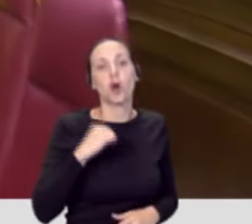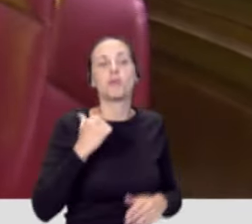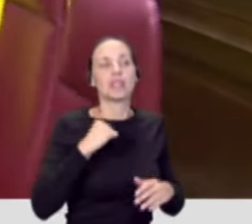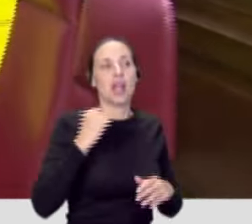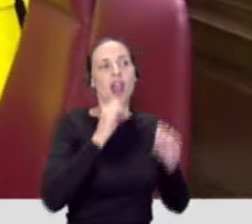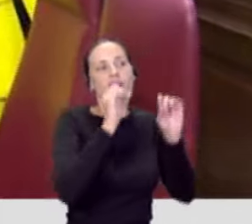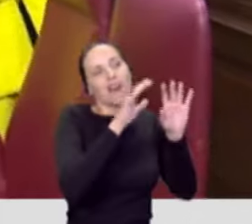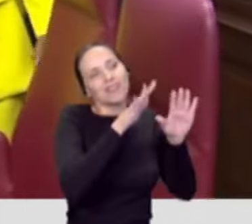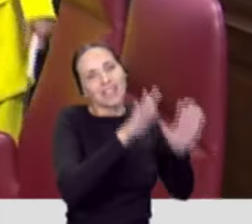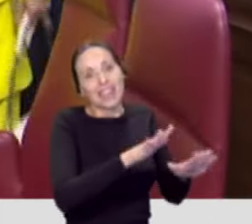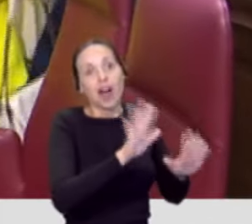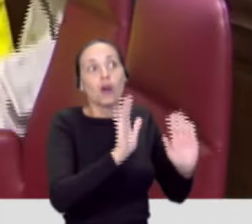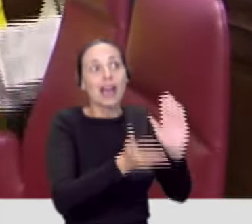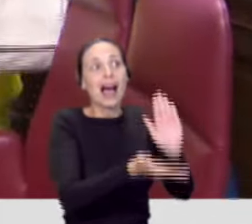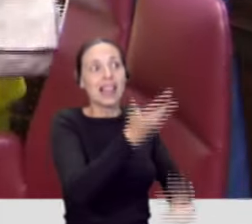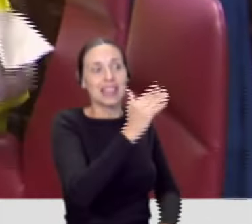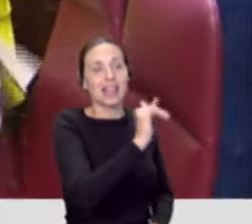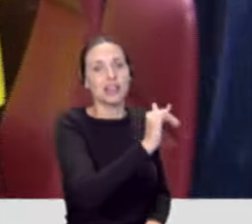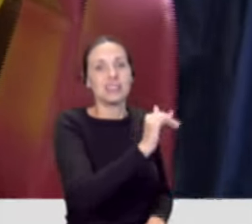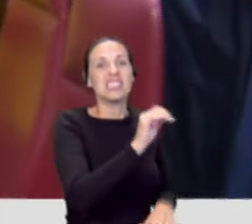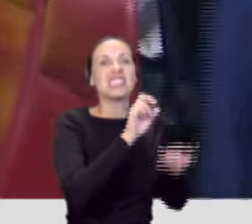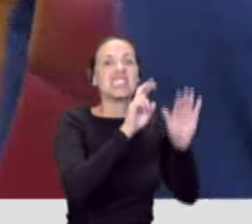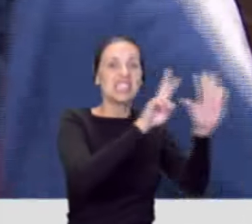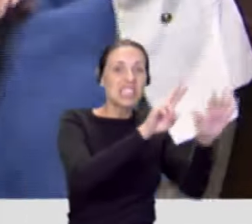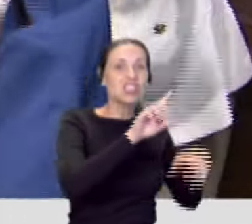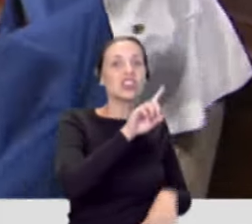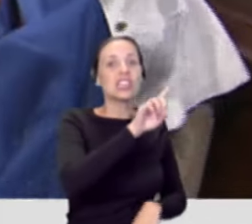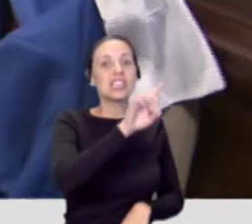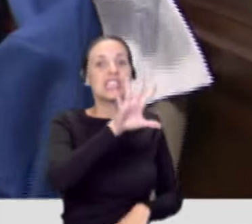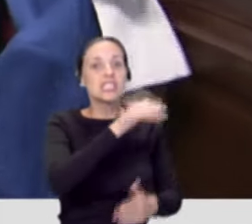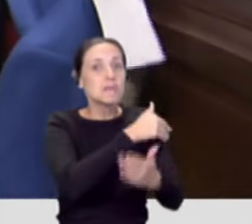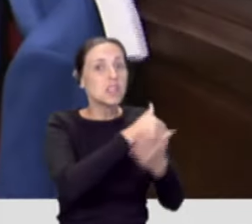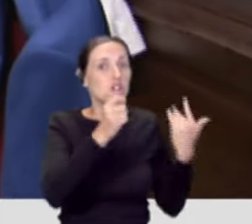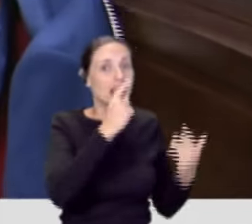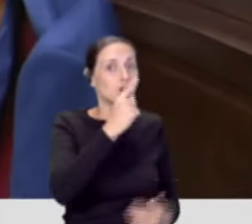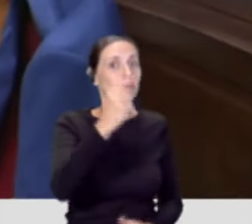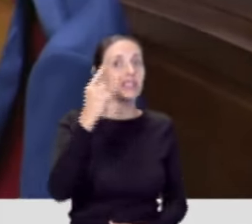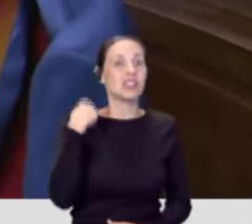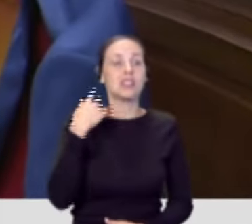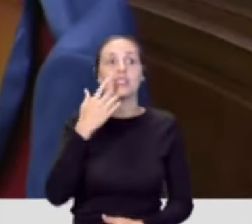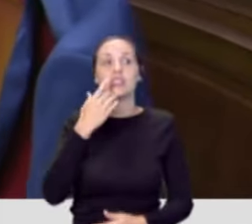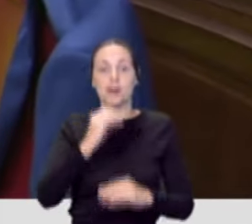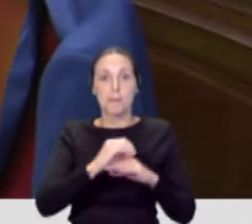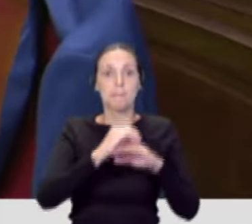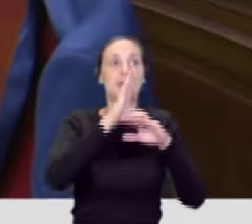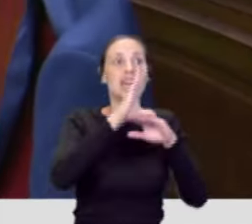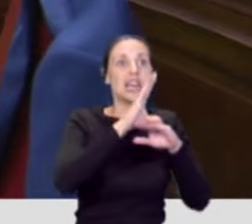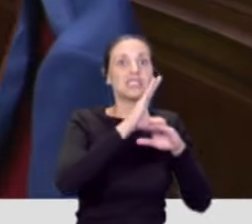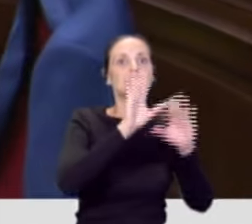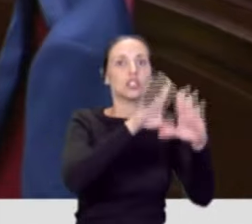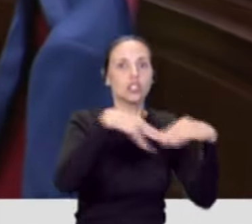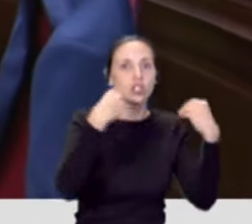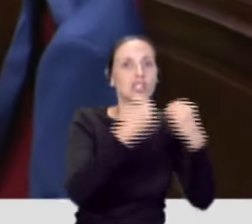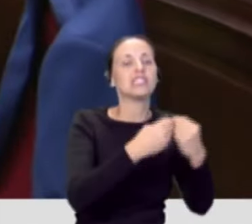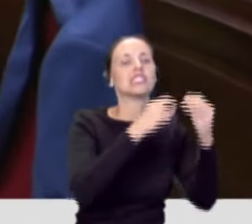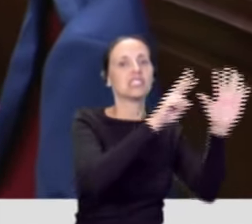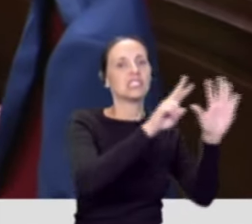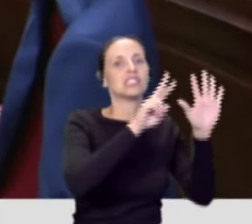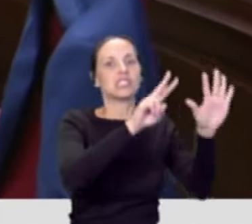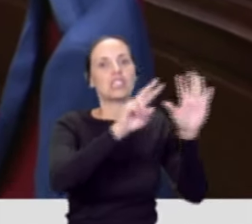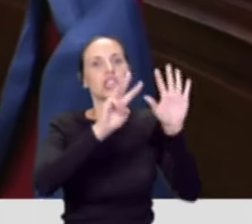con alta, es de 715 millones, fue el año pasado. Este año, si sube esos 63 millones que han dicho, va a ser de 778 millones.